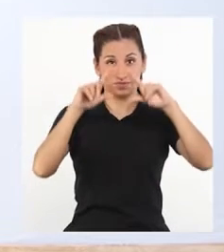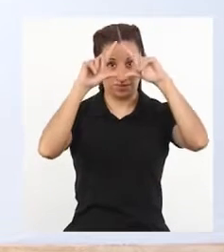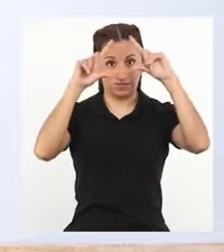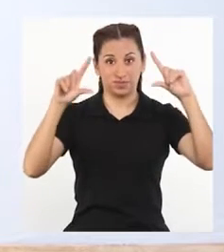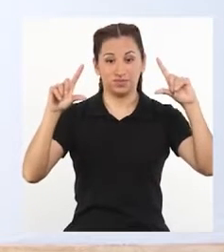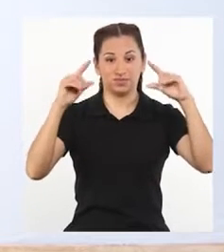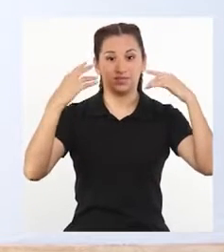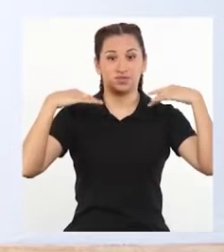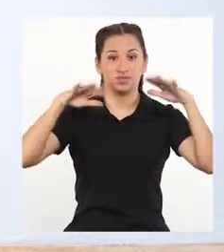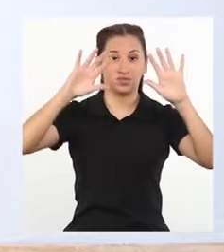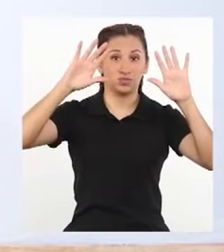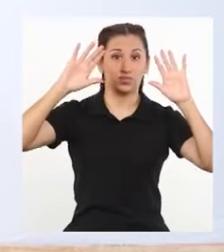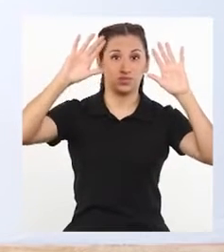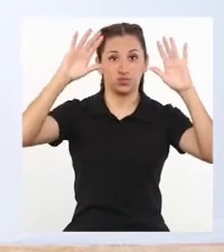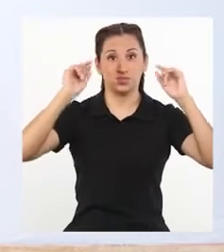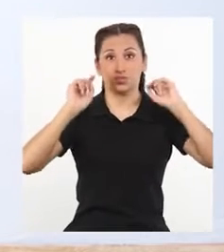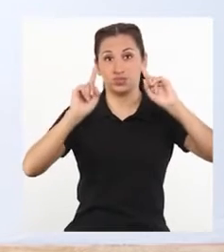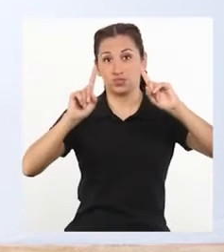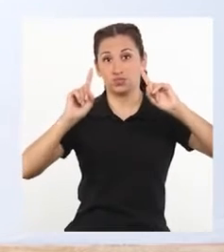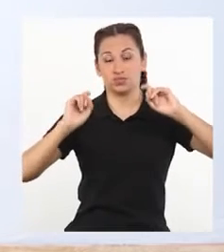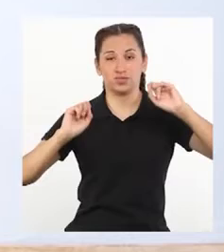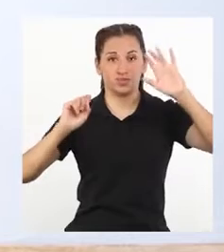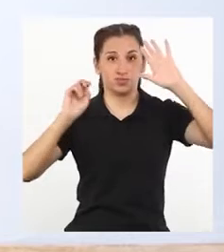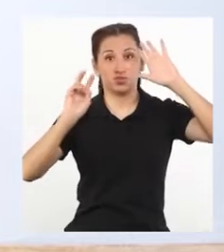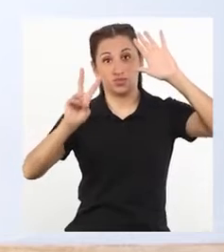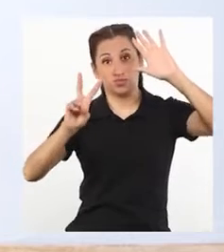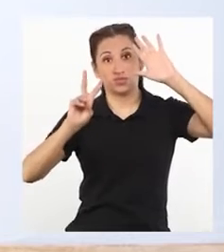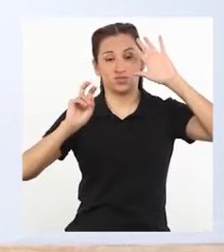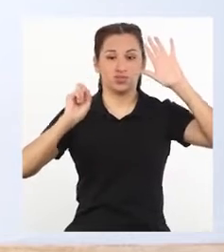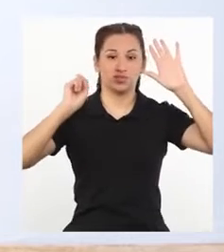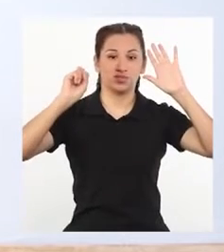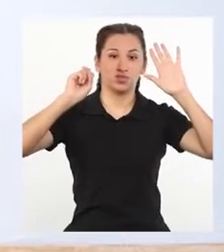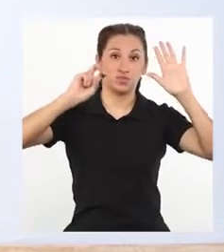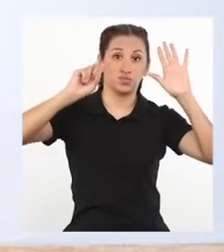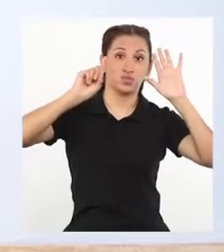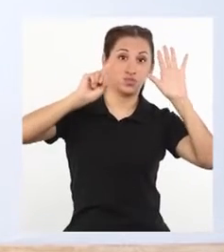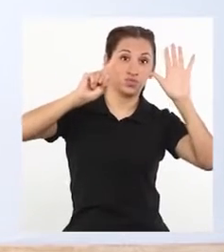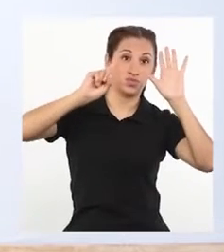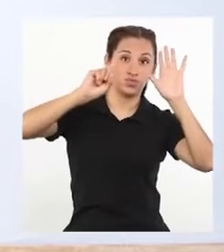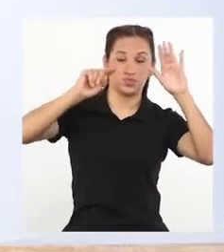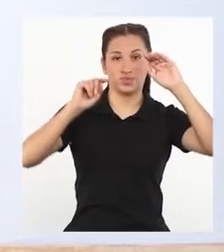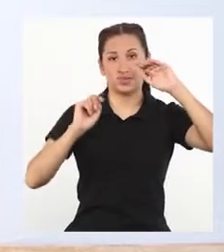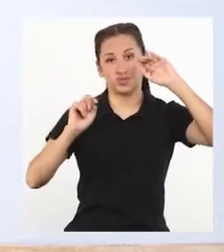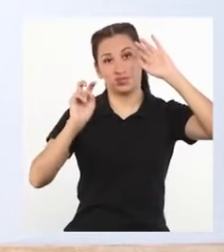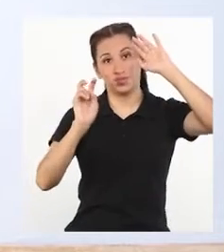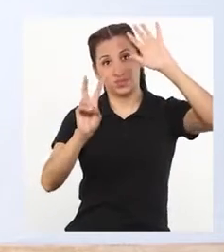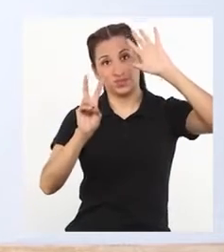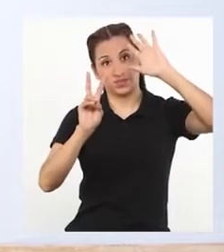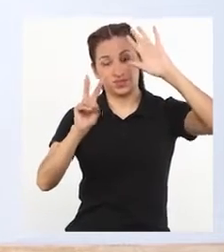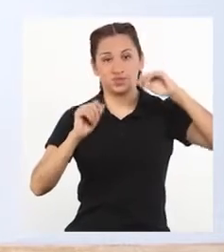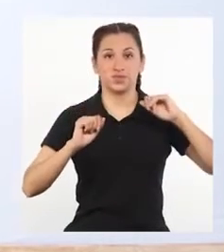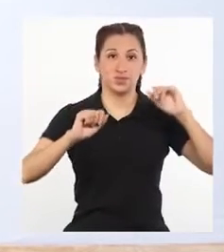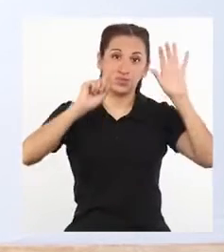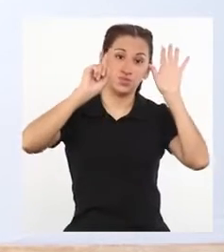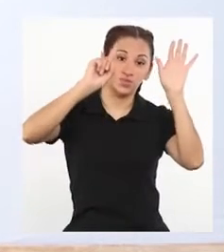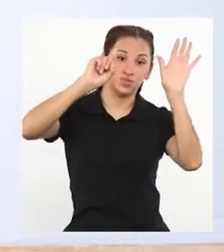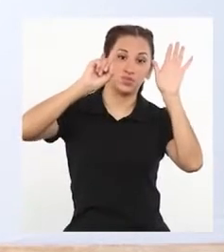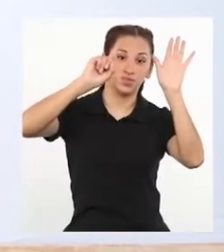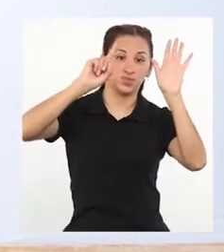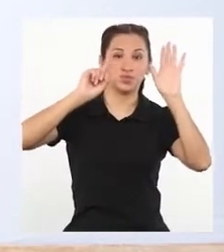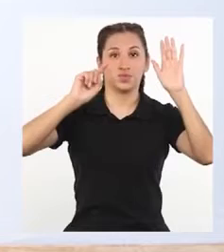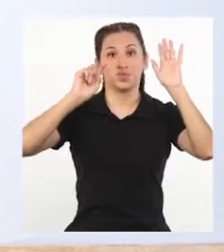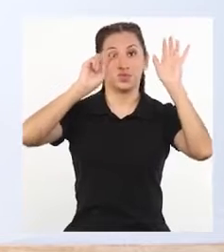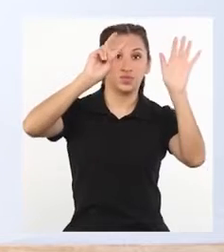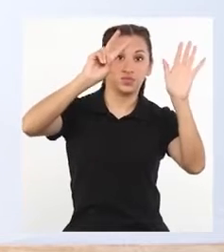triángulo. Y hacemos uno, dos, uno, dos. Eso es. Y